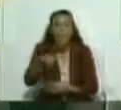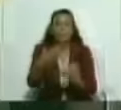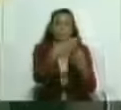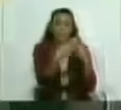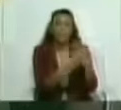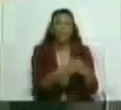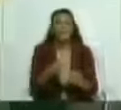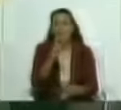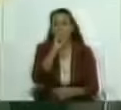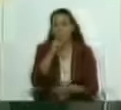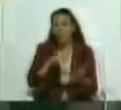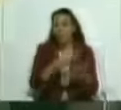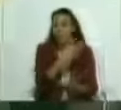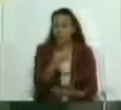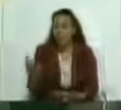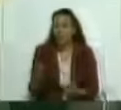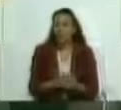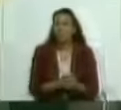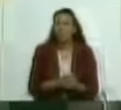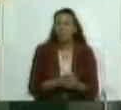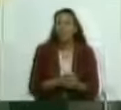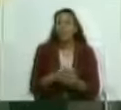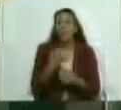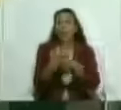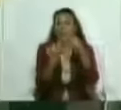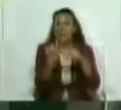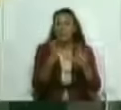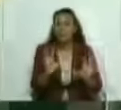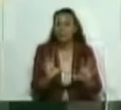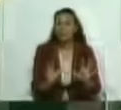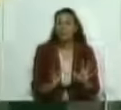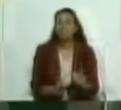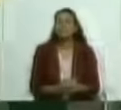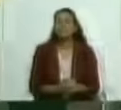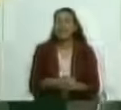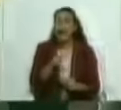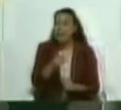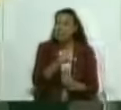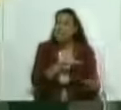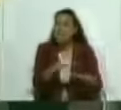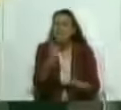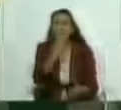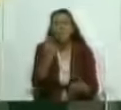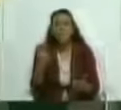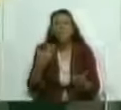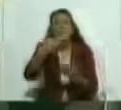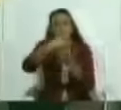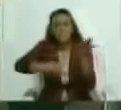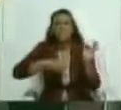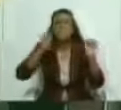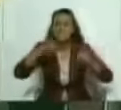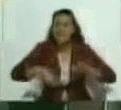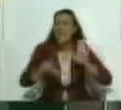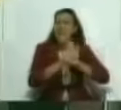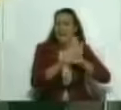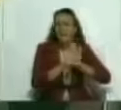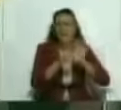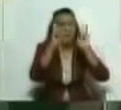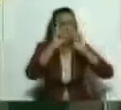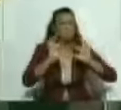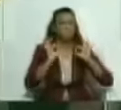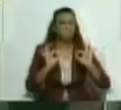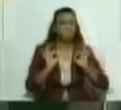año 2024 por tres organizaciones con fines políticos que ya han cumplido con los requisitos que establece el ente